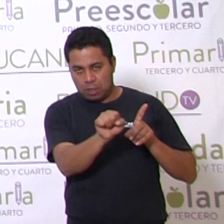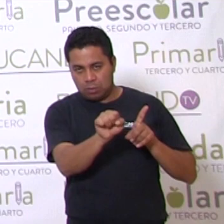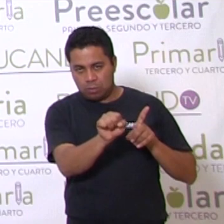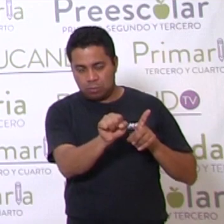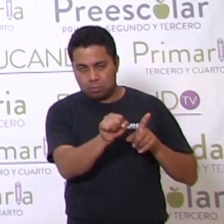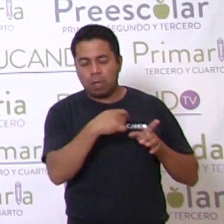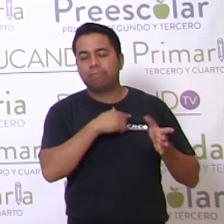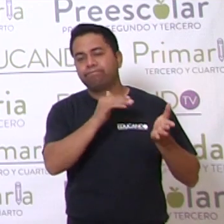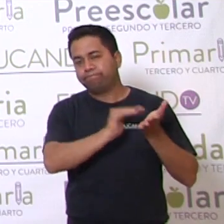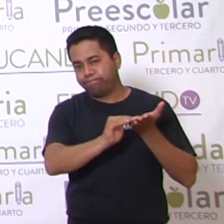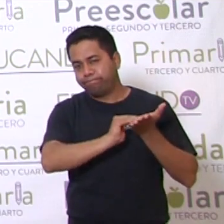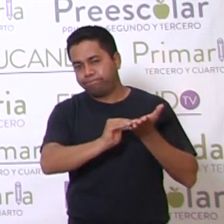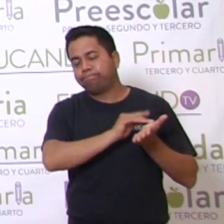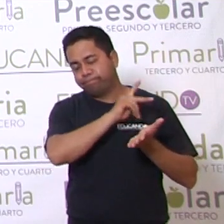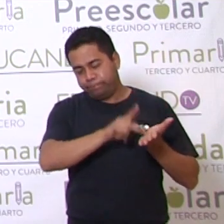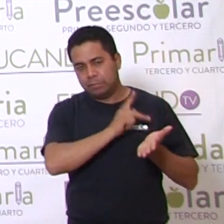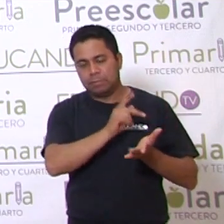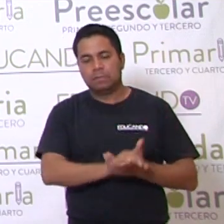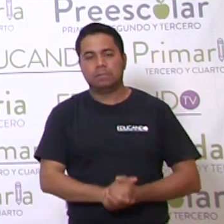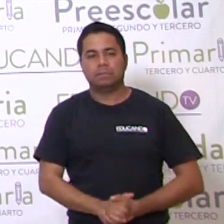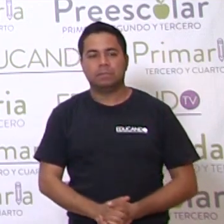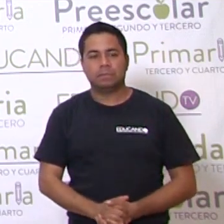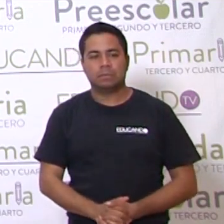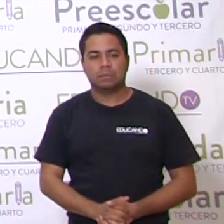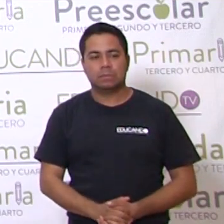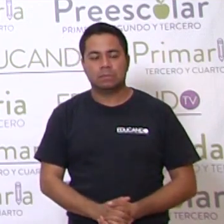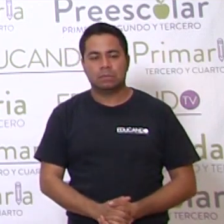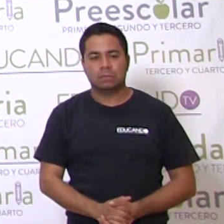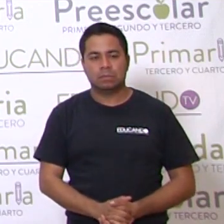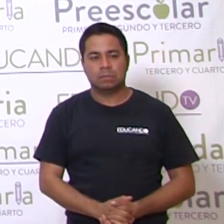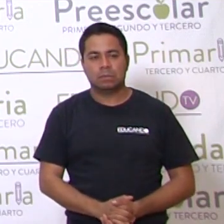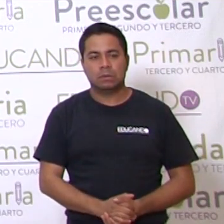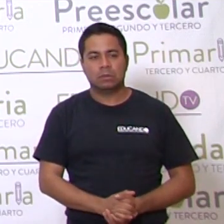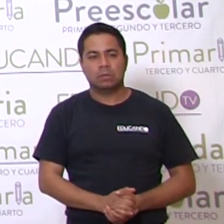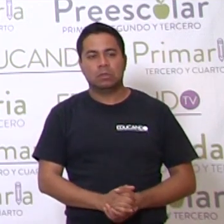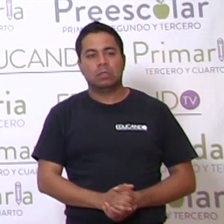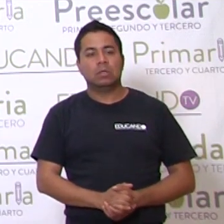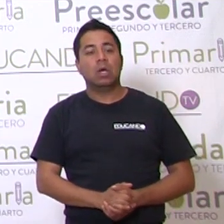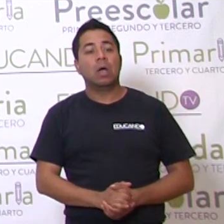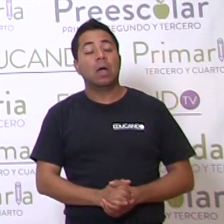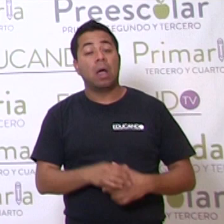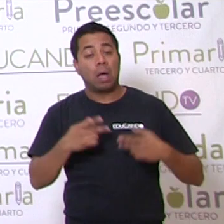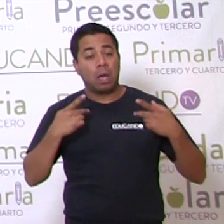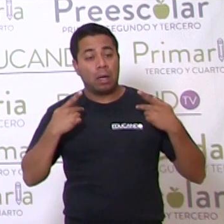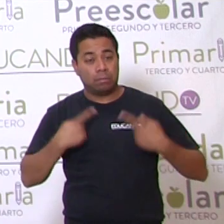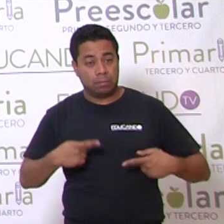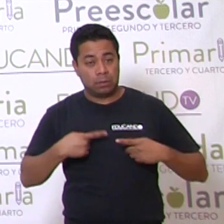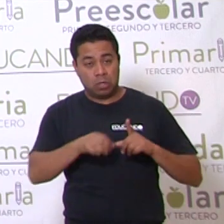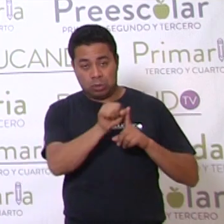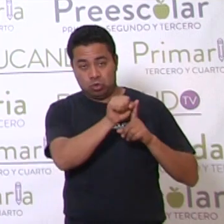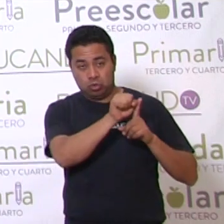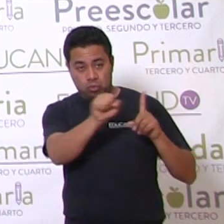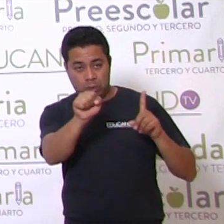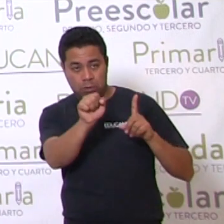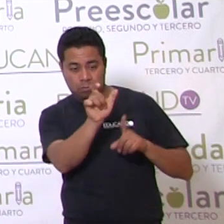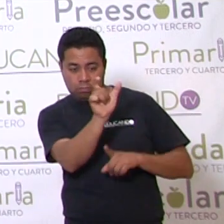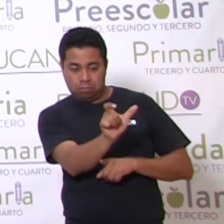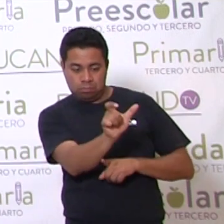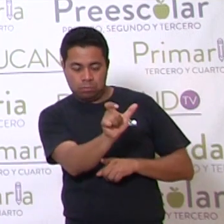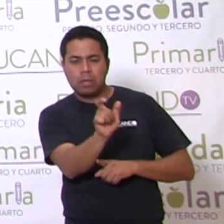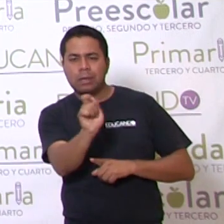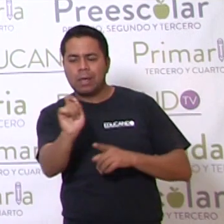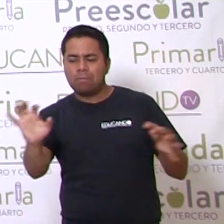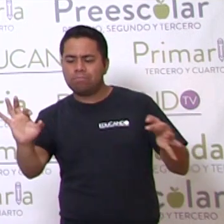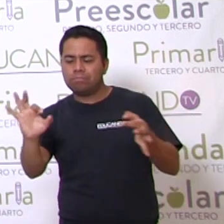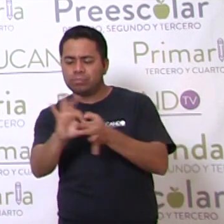voy a borrar otra vez, unen el sujeto, bien, de